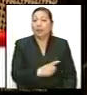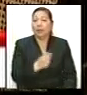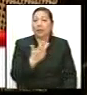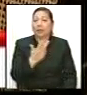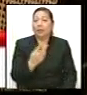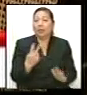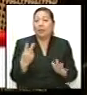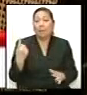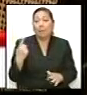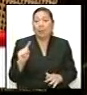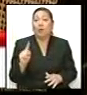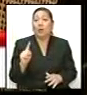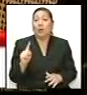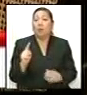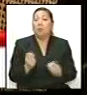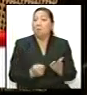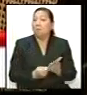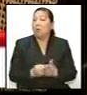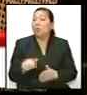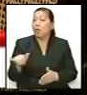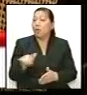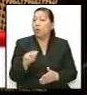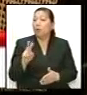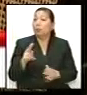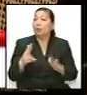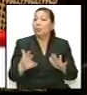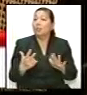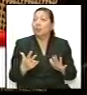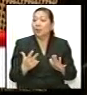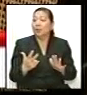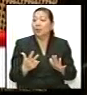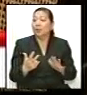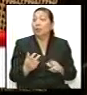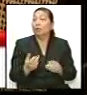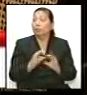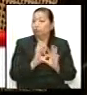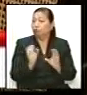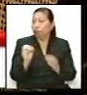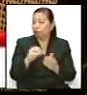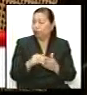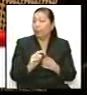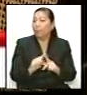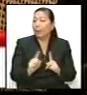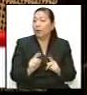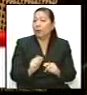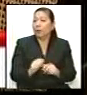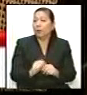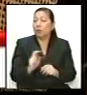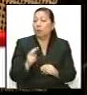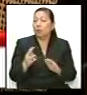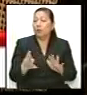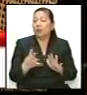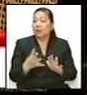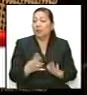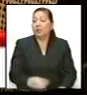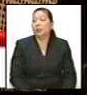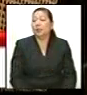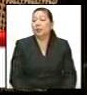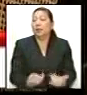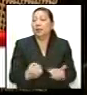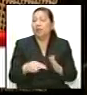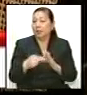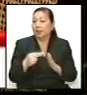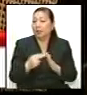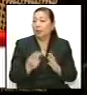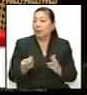137 millones, monto similar al año 2018, cifra redondeada. Sin embargo, durante el 2019, este rubro